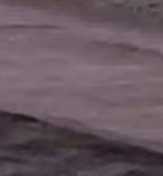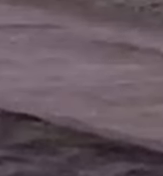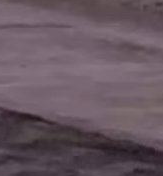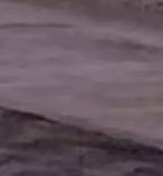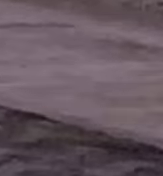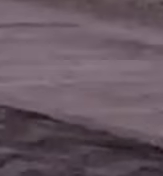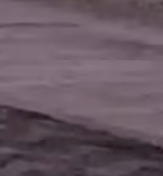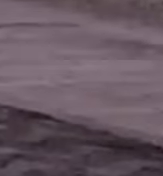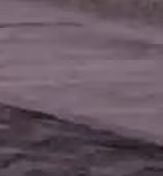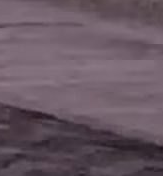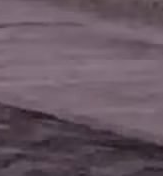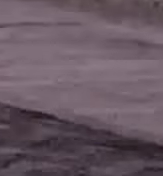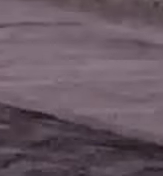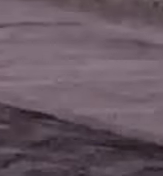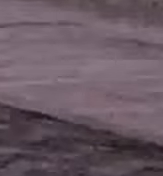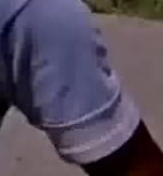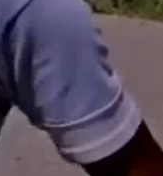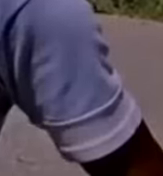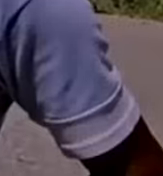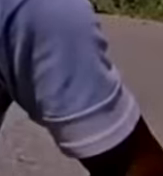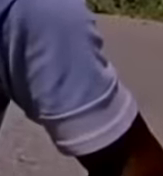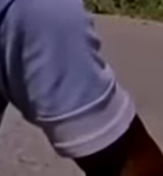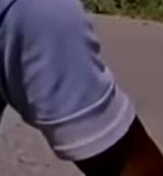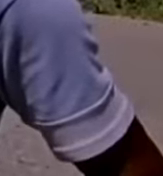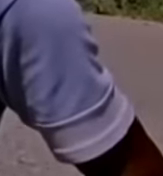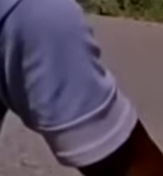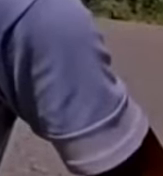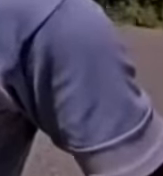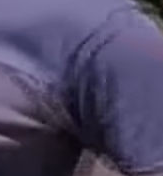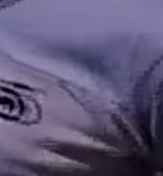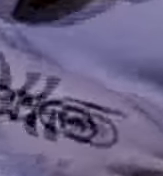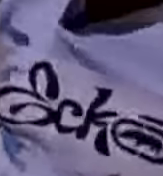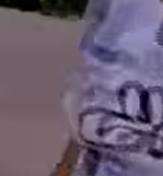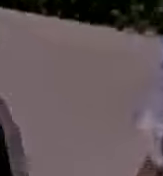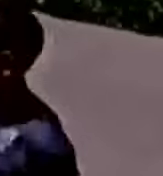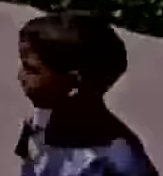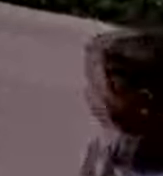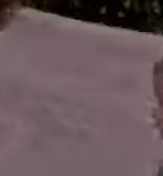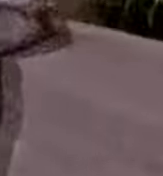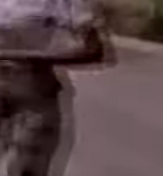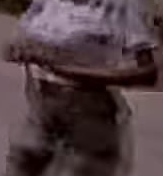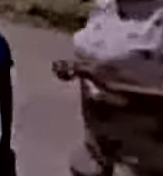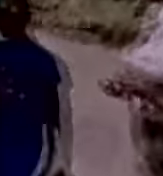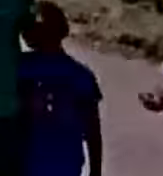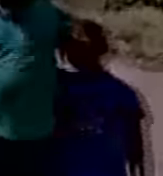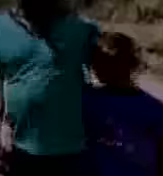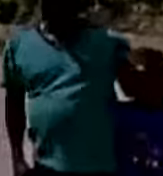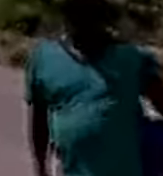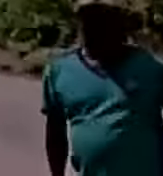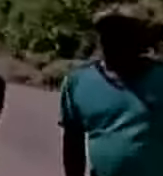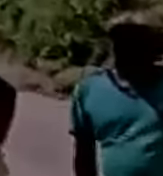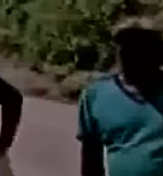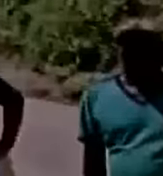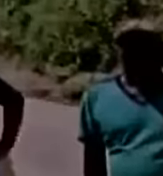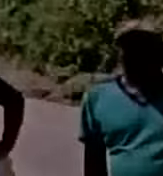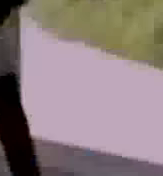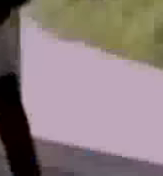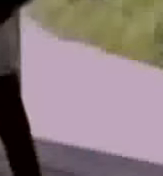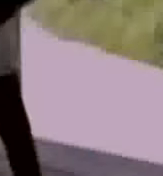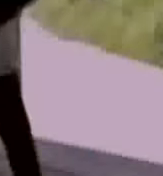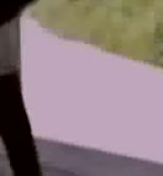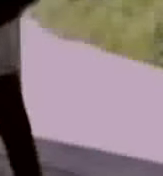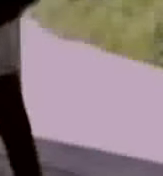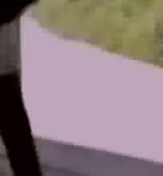el segundo, segunda cosa. Ahora lo que vamos a hacer es la vida con la gente y bueno, tenemos 3-4 prioridades y bueno, que